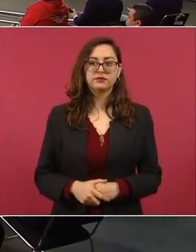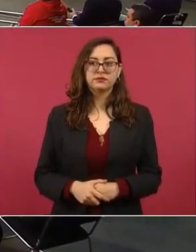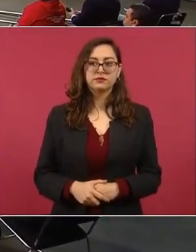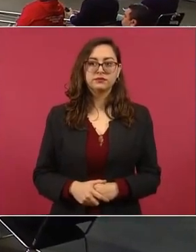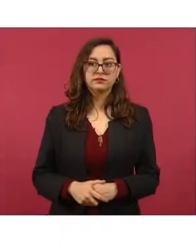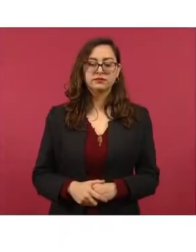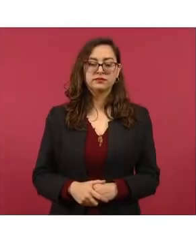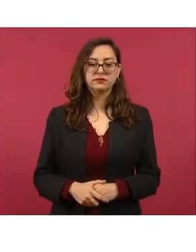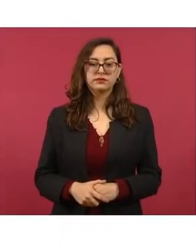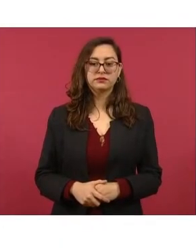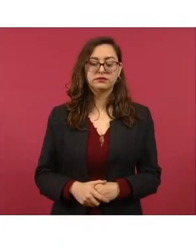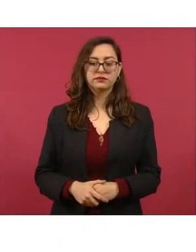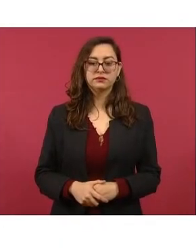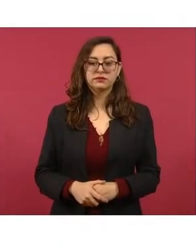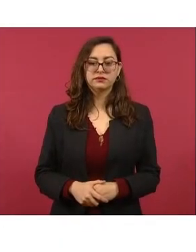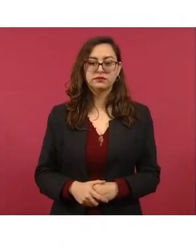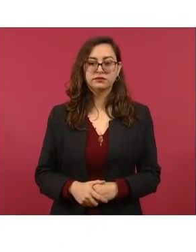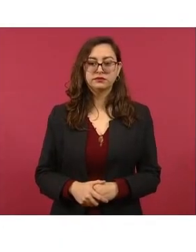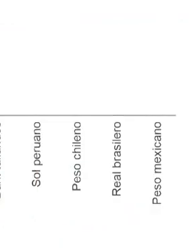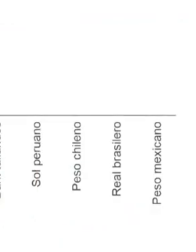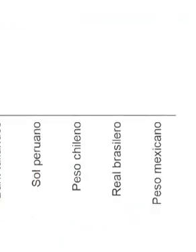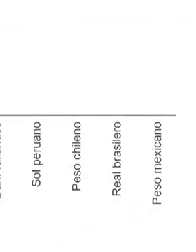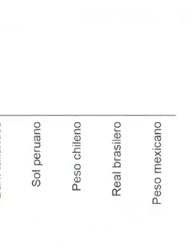Ah, este es el último año, sí, bueno.